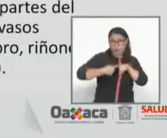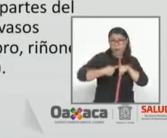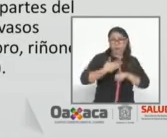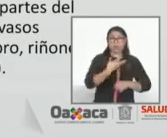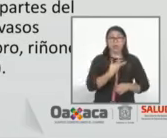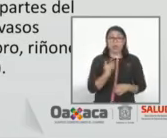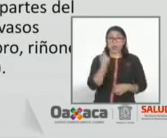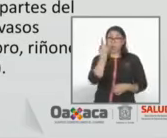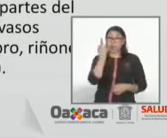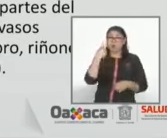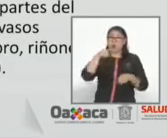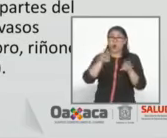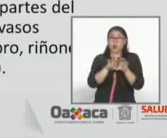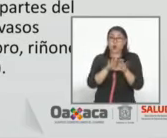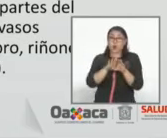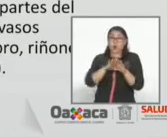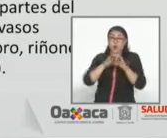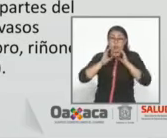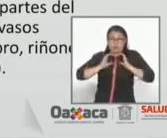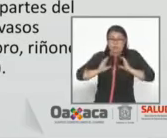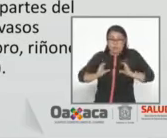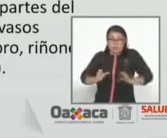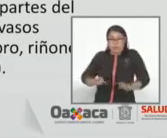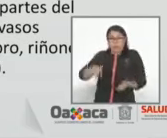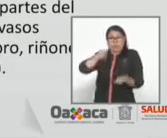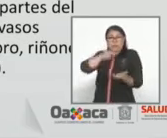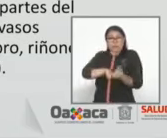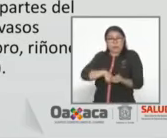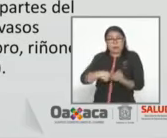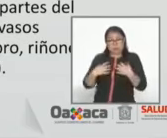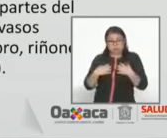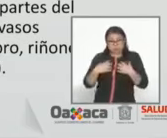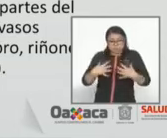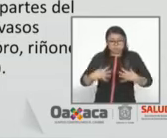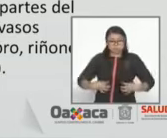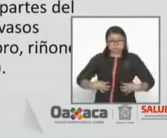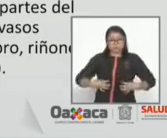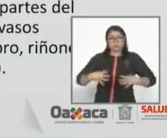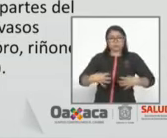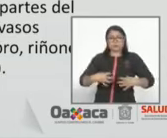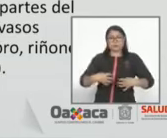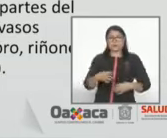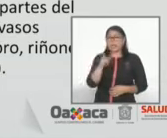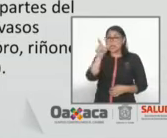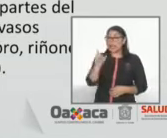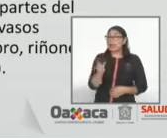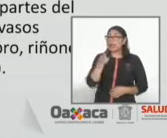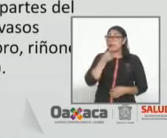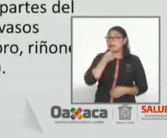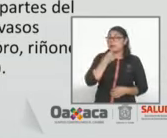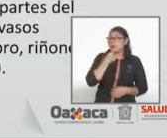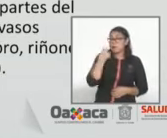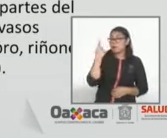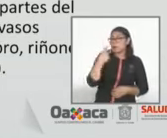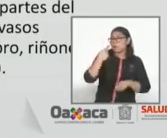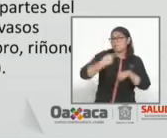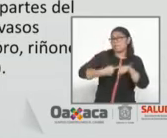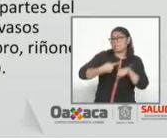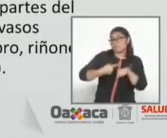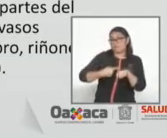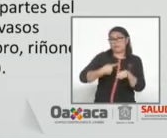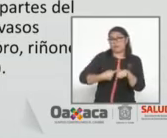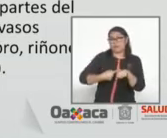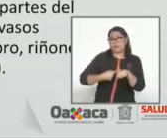síndrome multisistémico inflamatorio en paciente pediátrico. Esto quiere decir que los pacientes van a